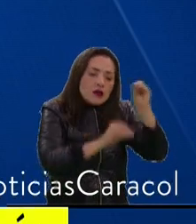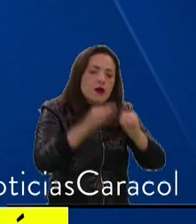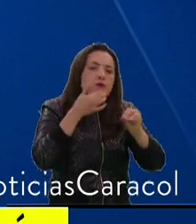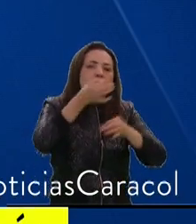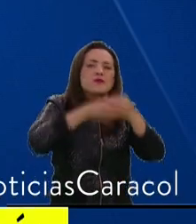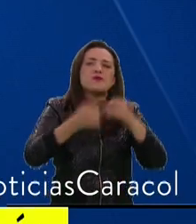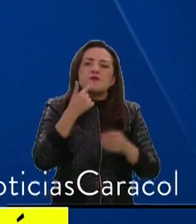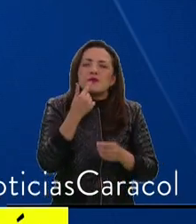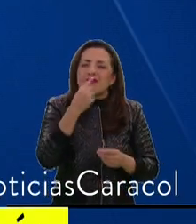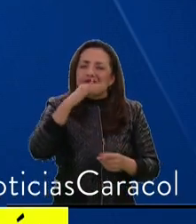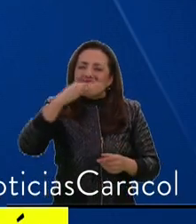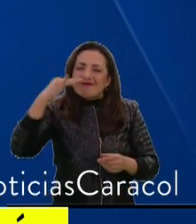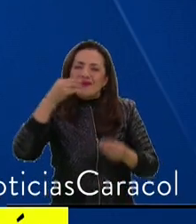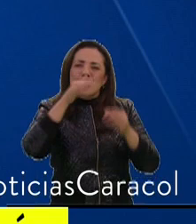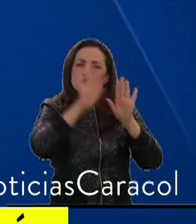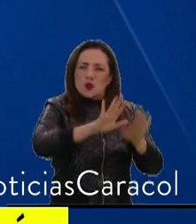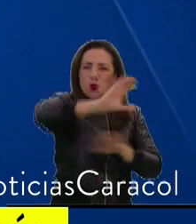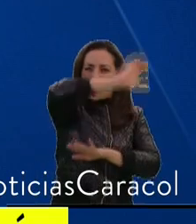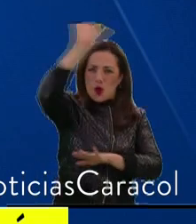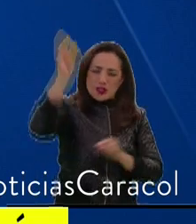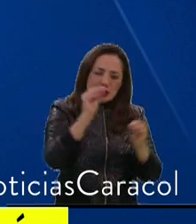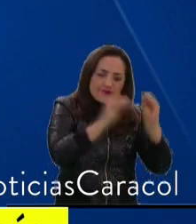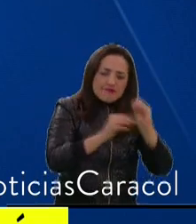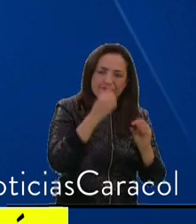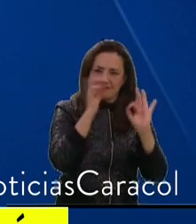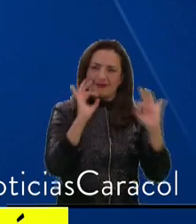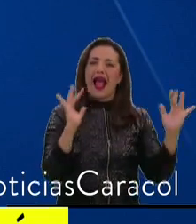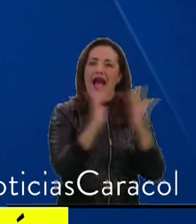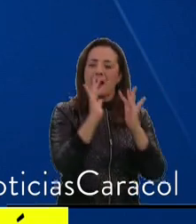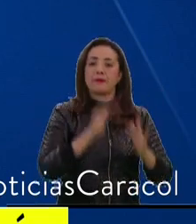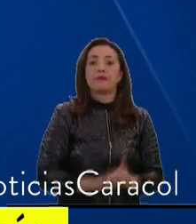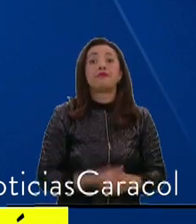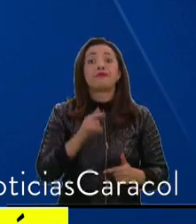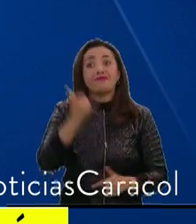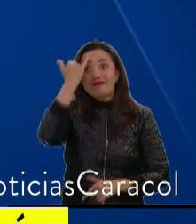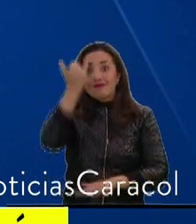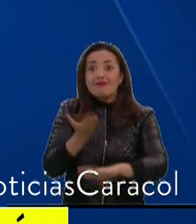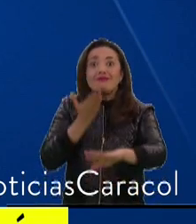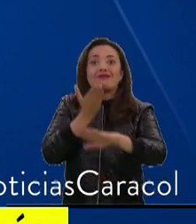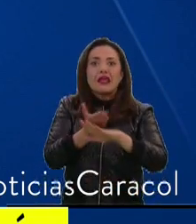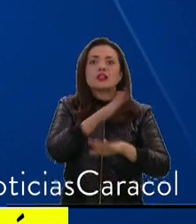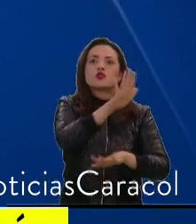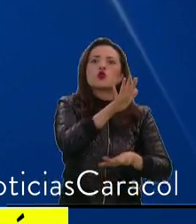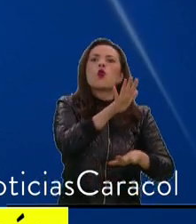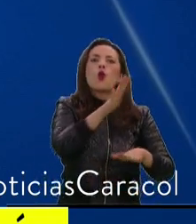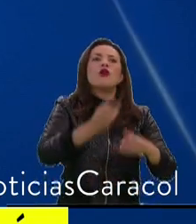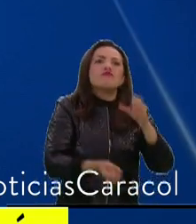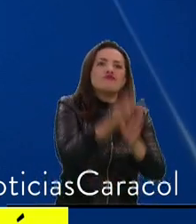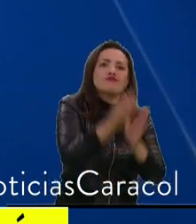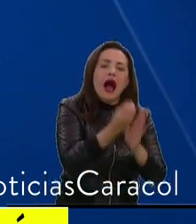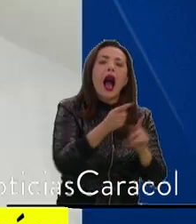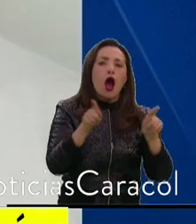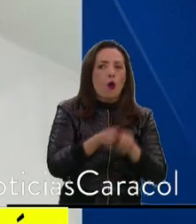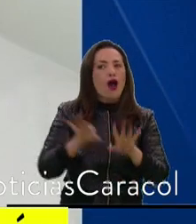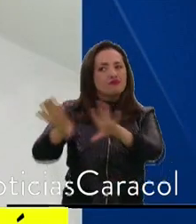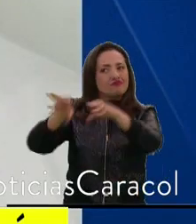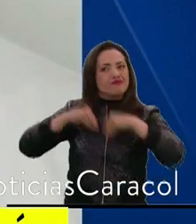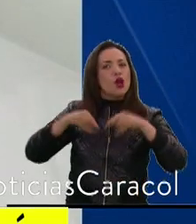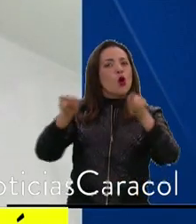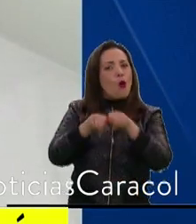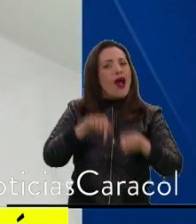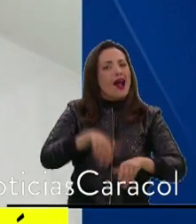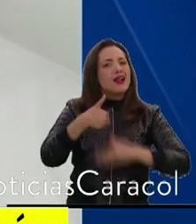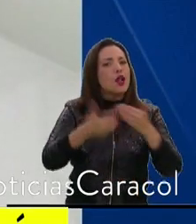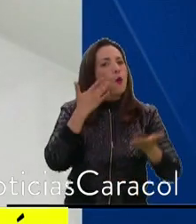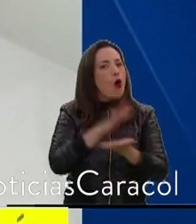del queso típico costeño una iniciativa para que los productores adopten métodos seguros de reconocer